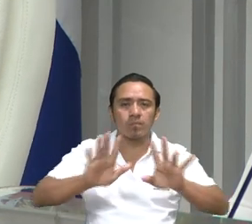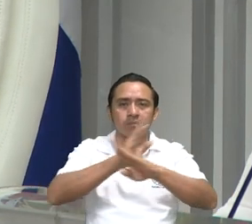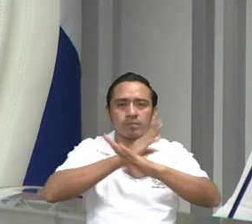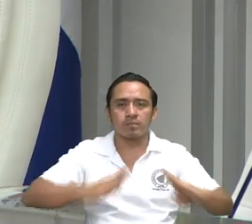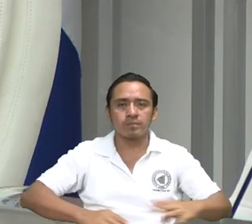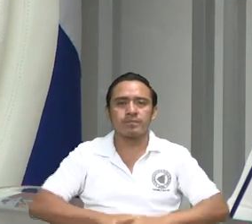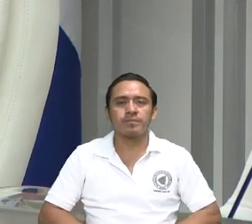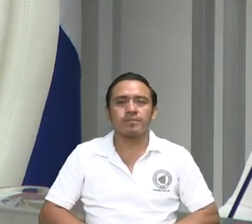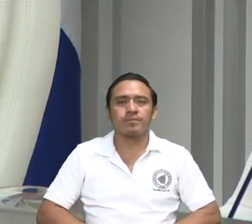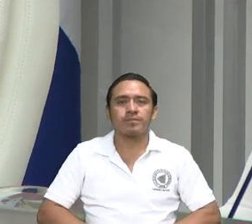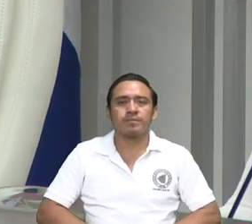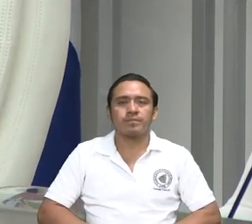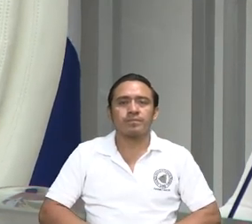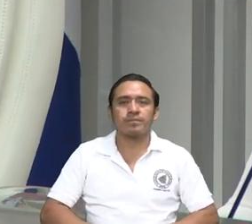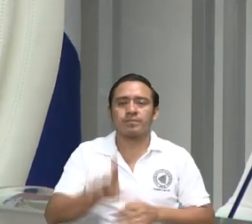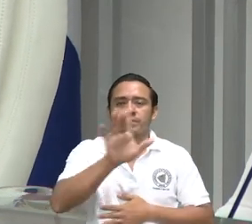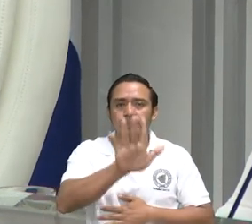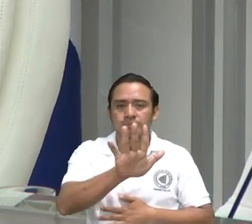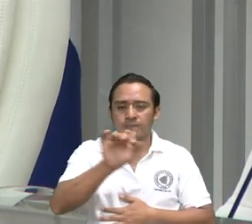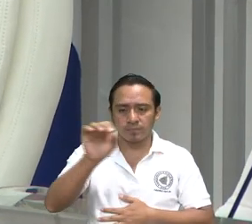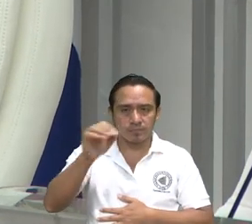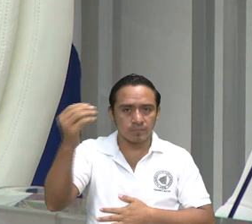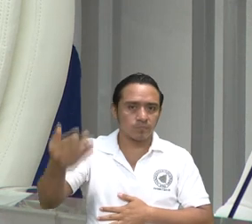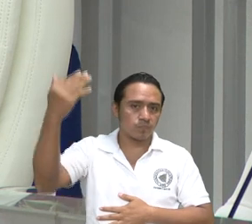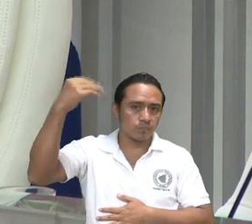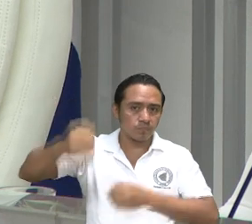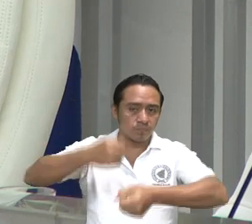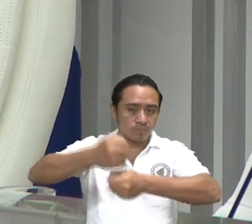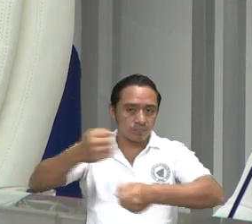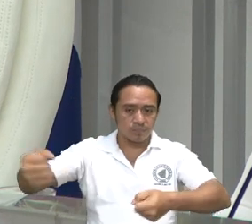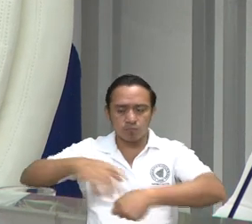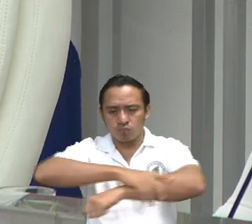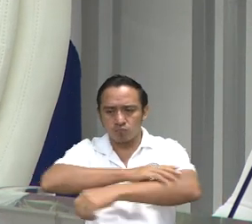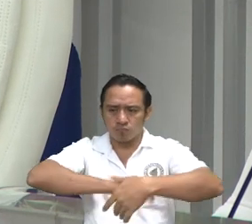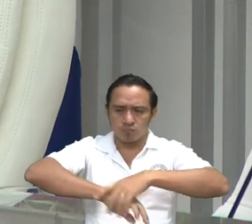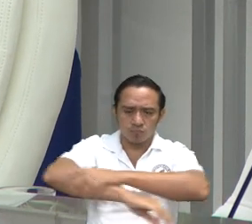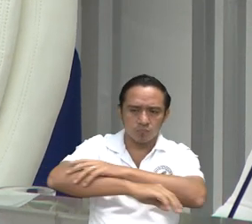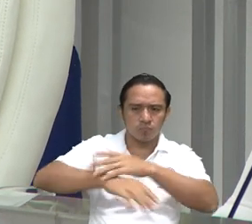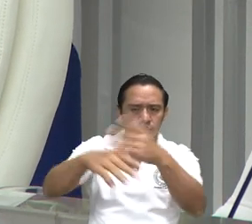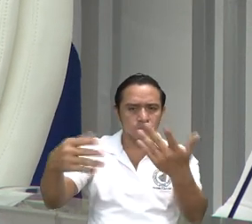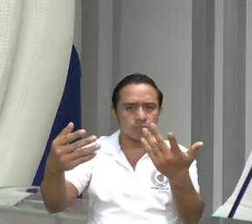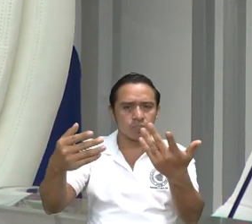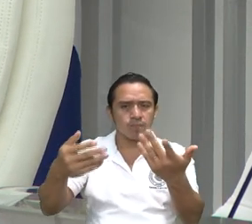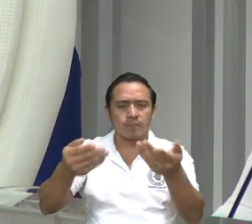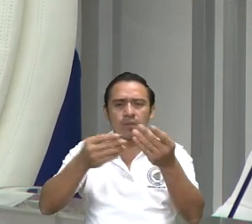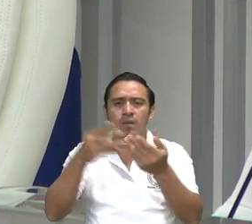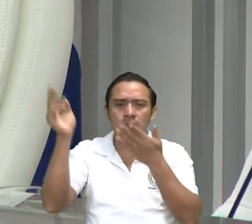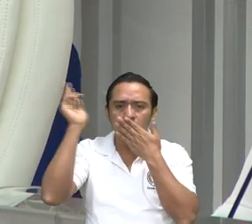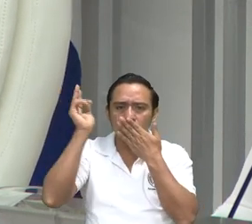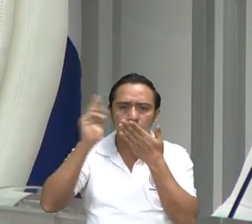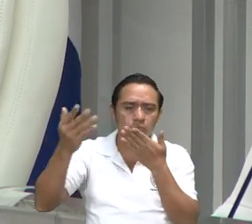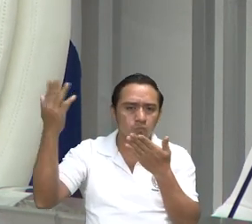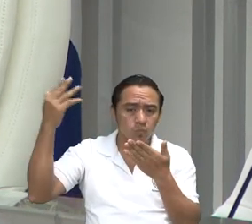paz. Hace 500 años, la lucha y resistencia de nuestros héroes y heroínas indígenas